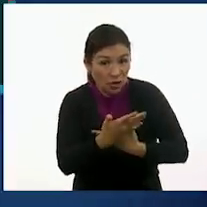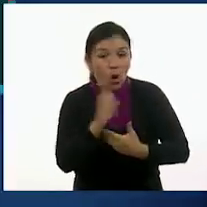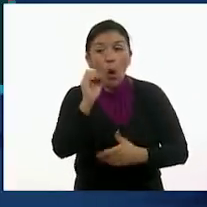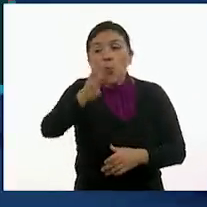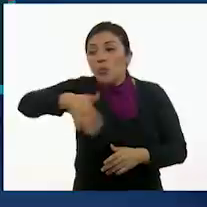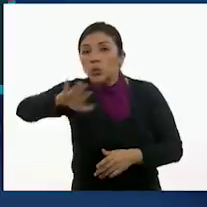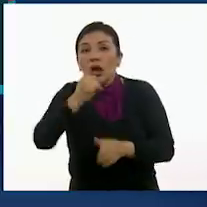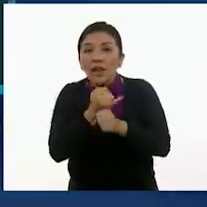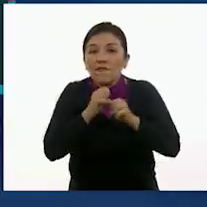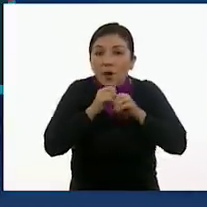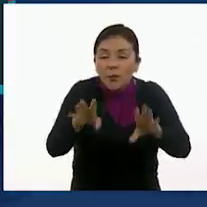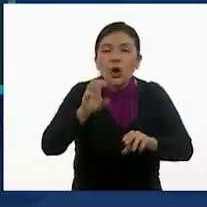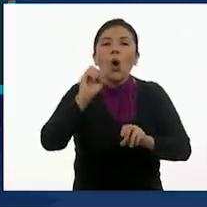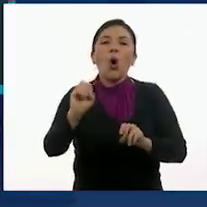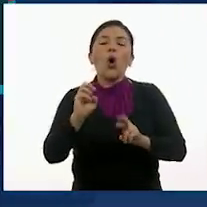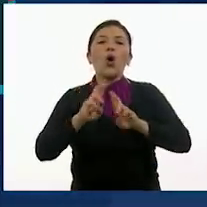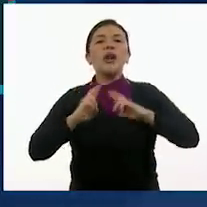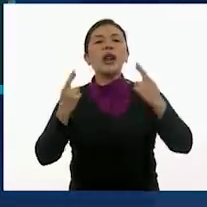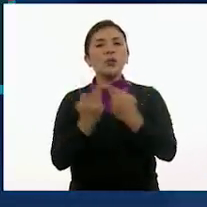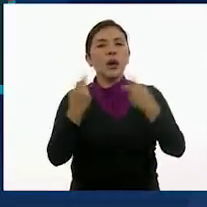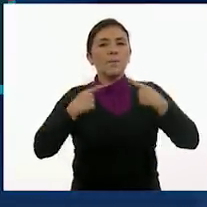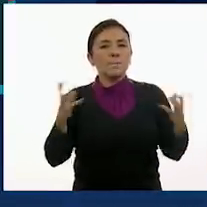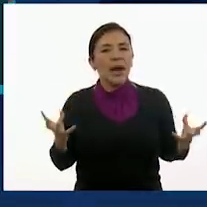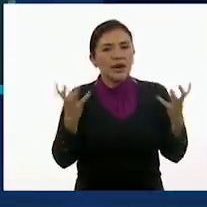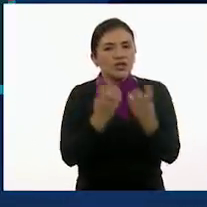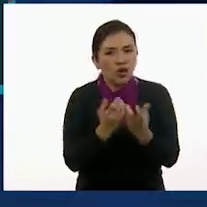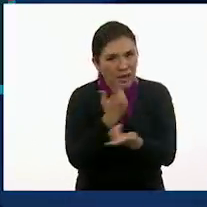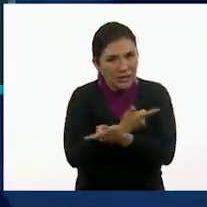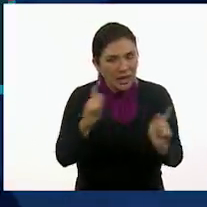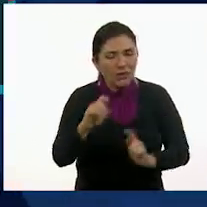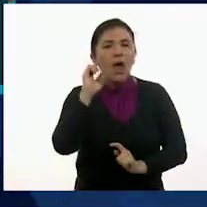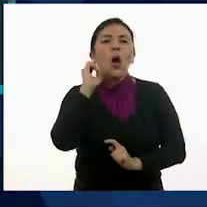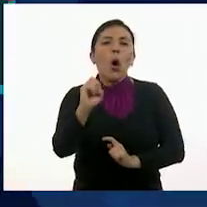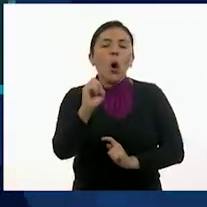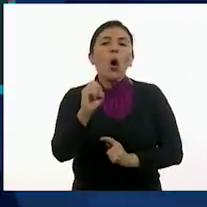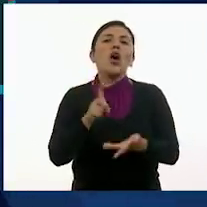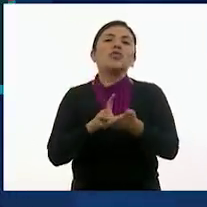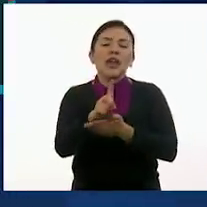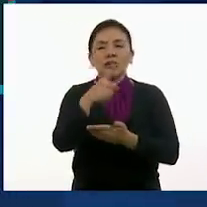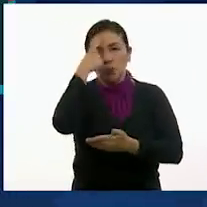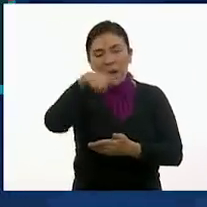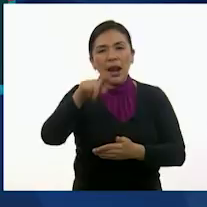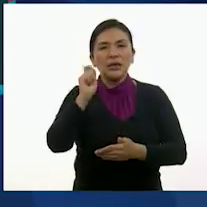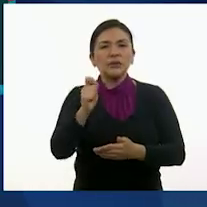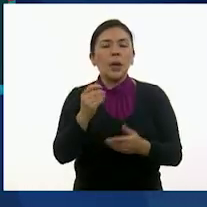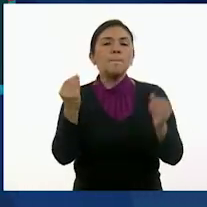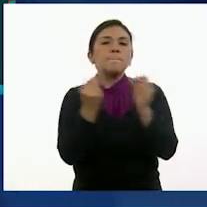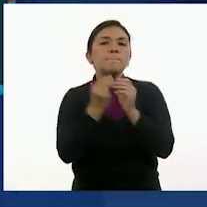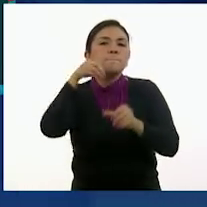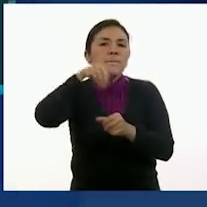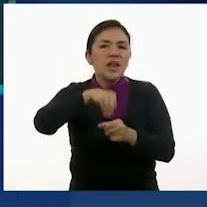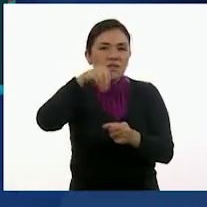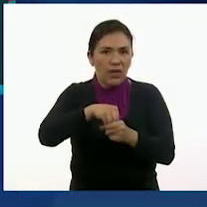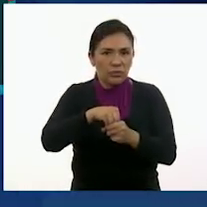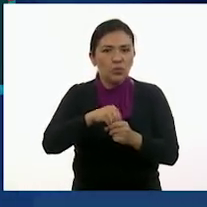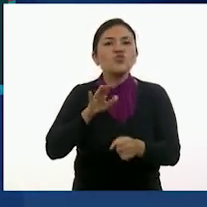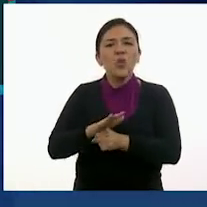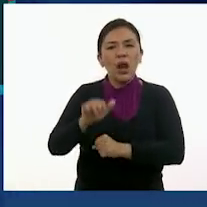información, libertad de reunión con otras personas o el derecho a la privacidad? A, B, C o D.